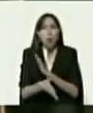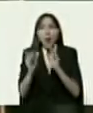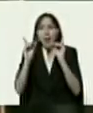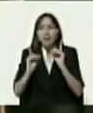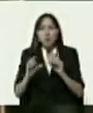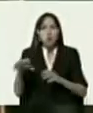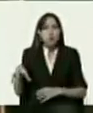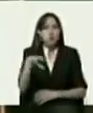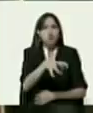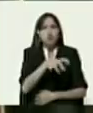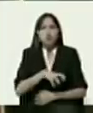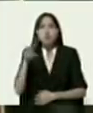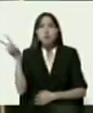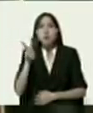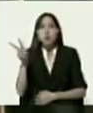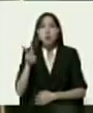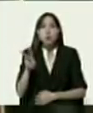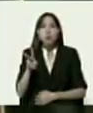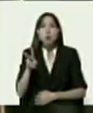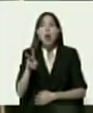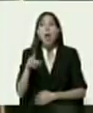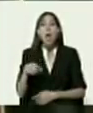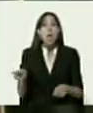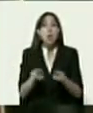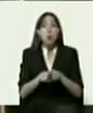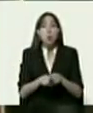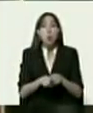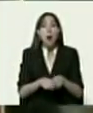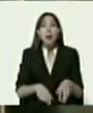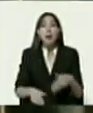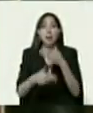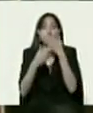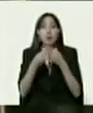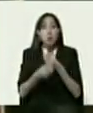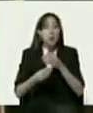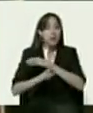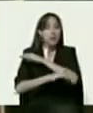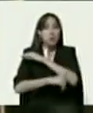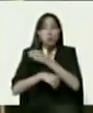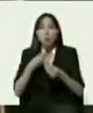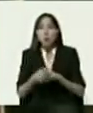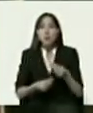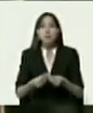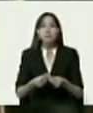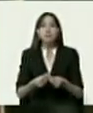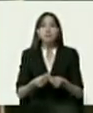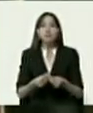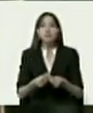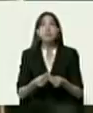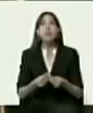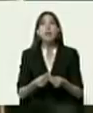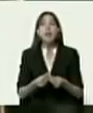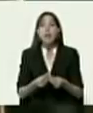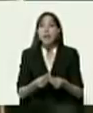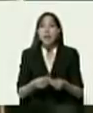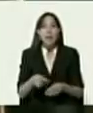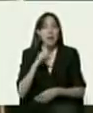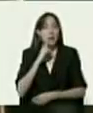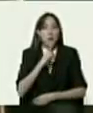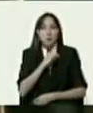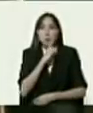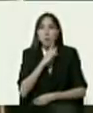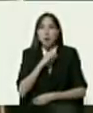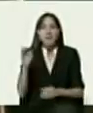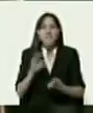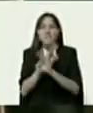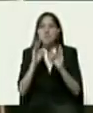unilaterales en nuestro país constituyen delitos de lesa humanidad. El canciller de Irán las ha calificado como medidas